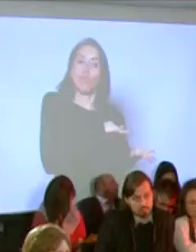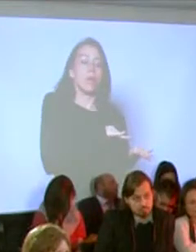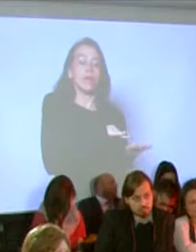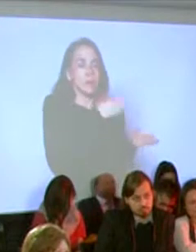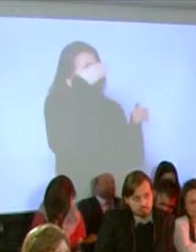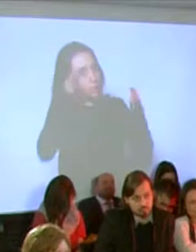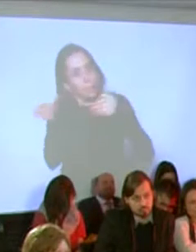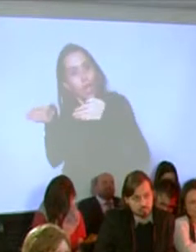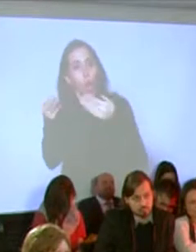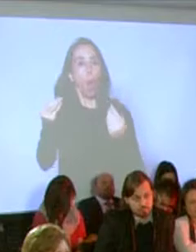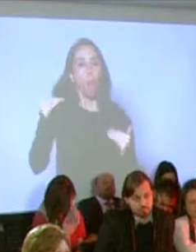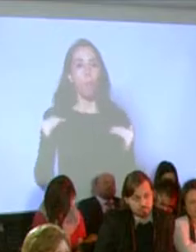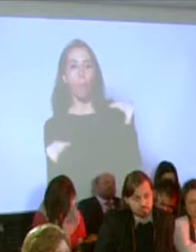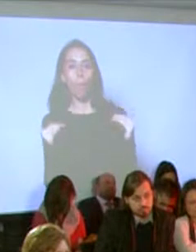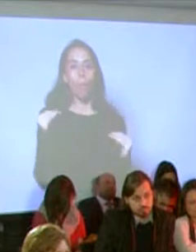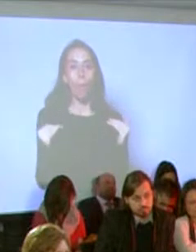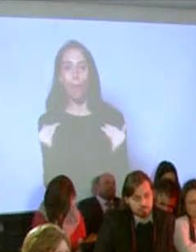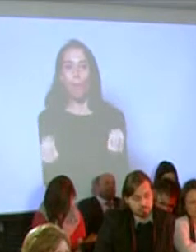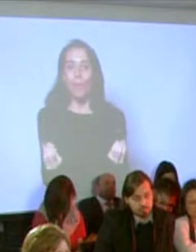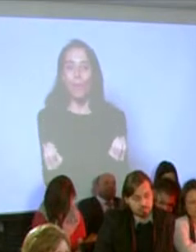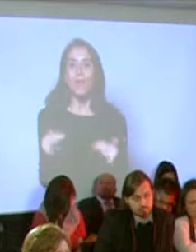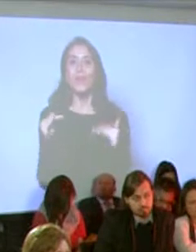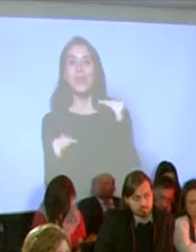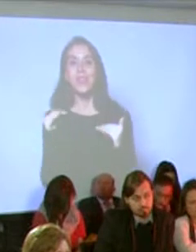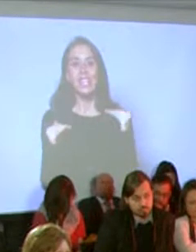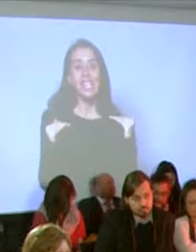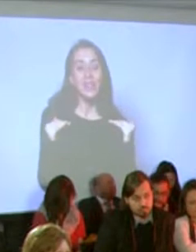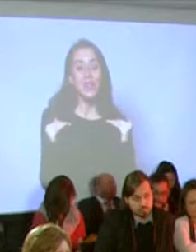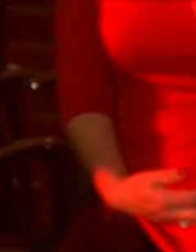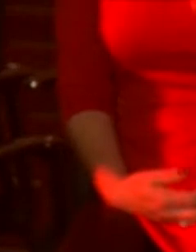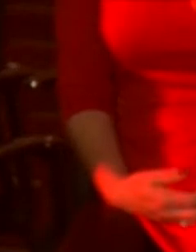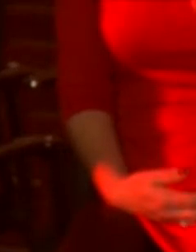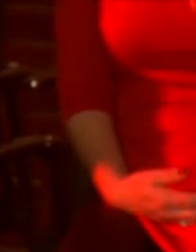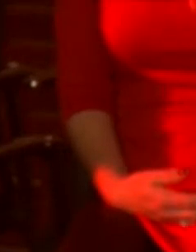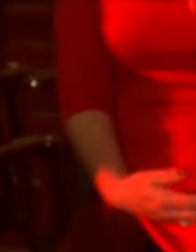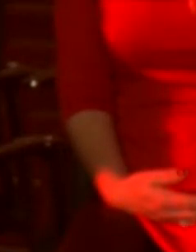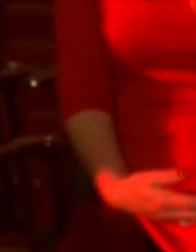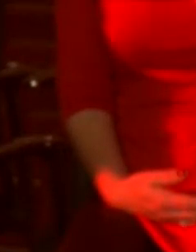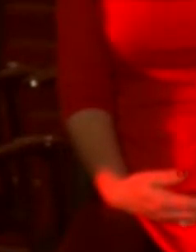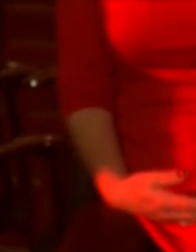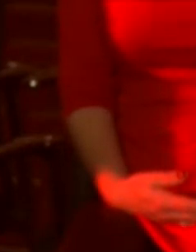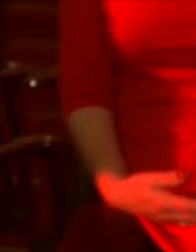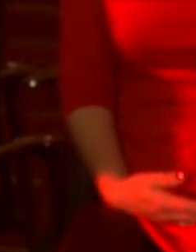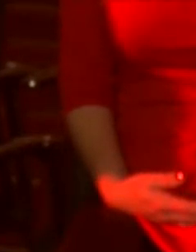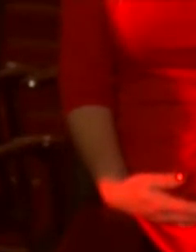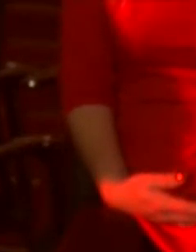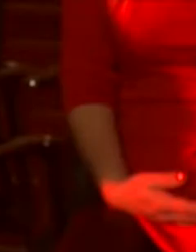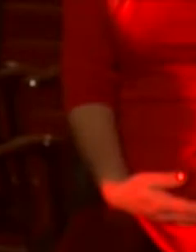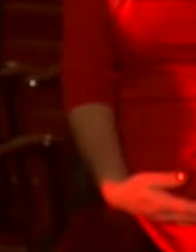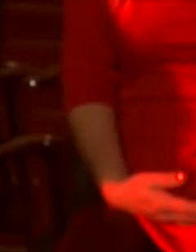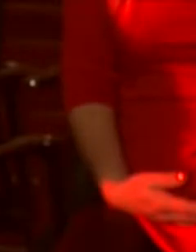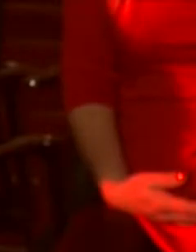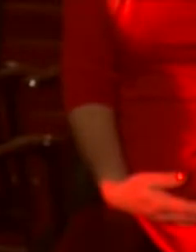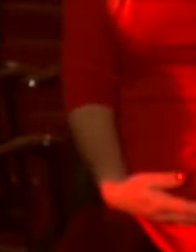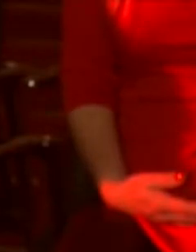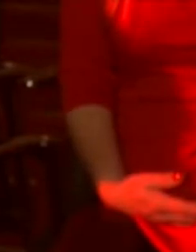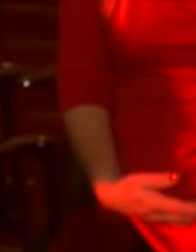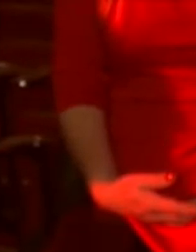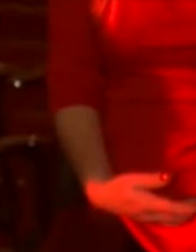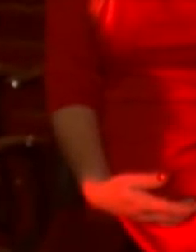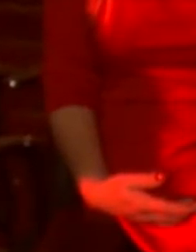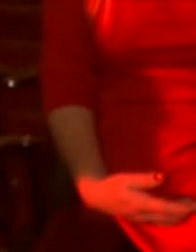tiene que equilibrar eso. Y la manera de equilibrarlo, de llegar a un equilibrio, sin duda es considerando las distintas generaciones.